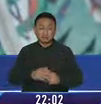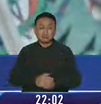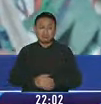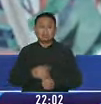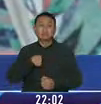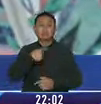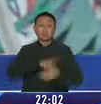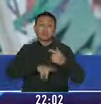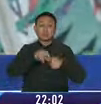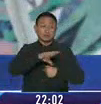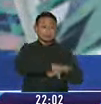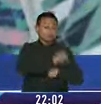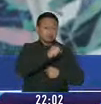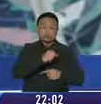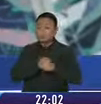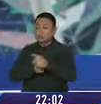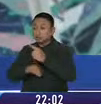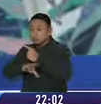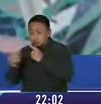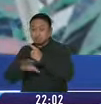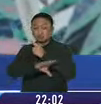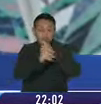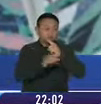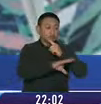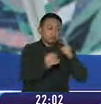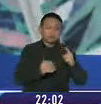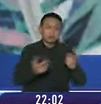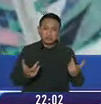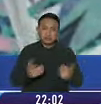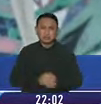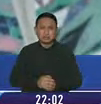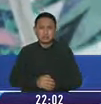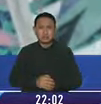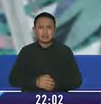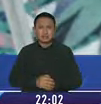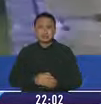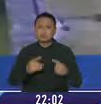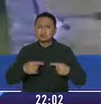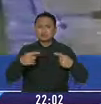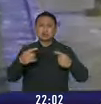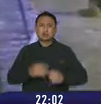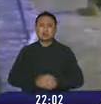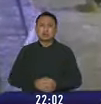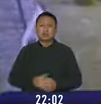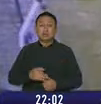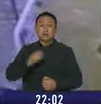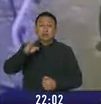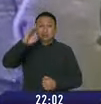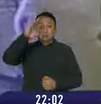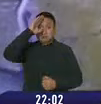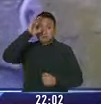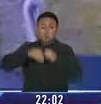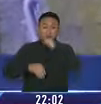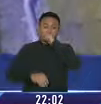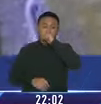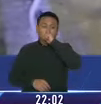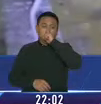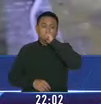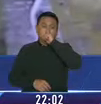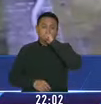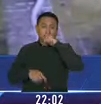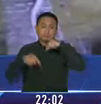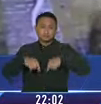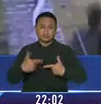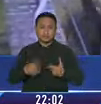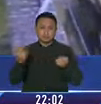mi hijo, le asaltaron a mi hermana, le asaltaron a mi mamá. Desde la Policía Nacional dicen estar haciendo los